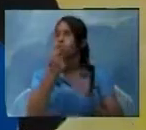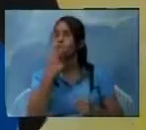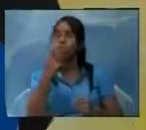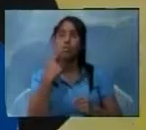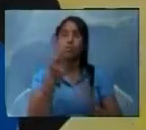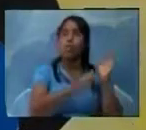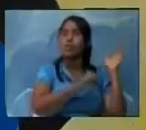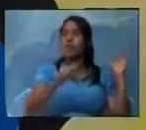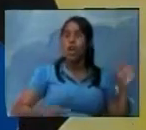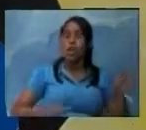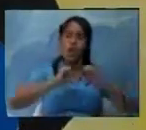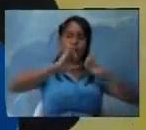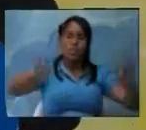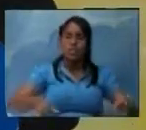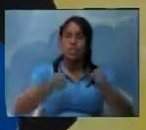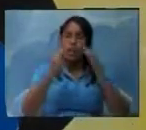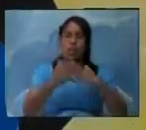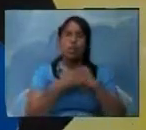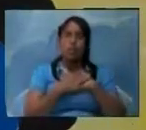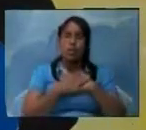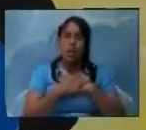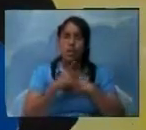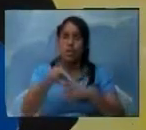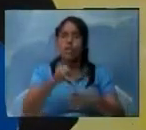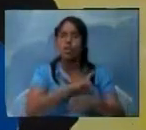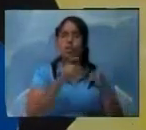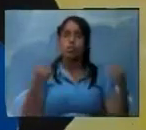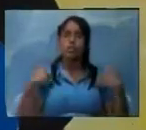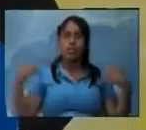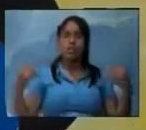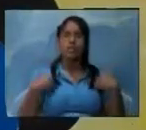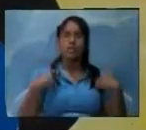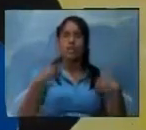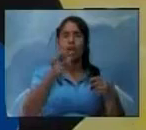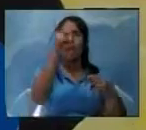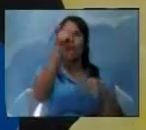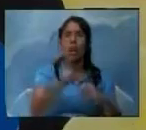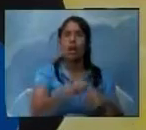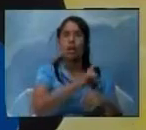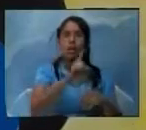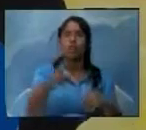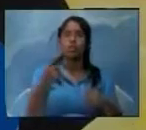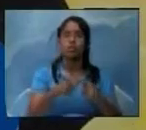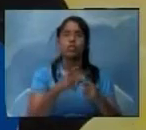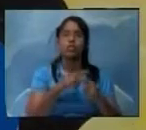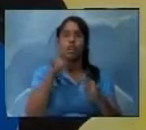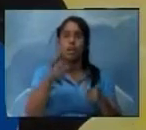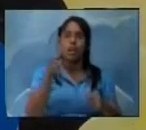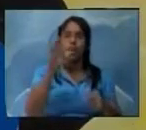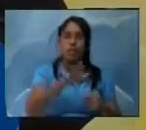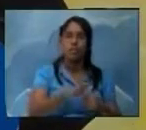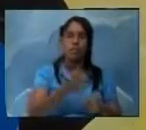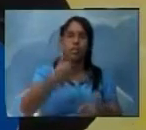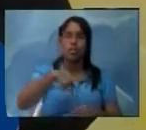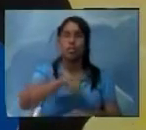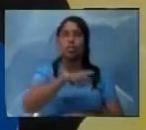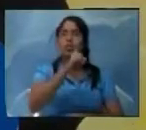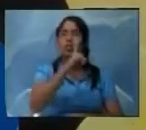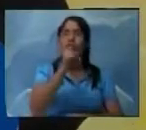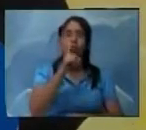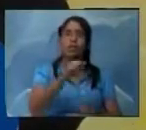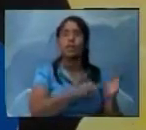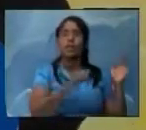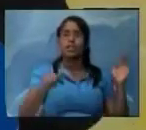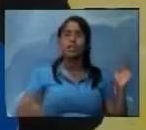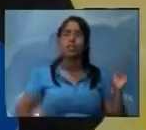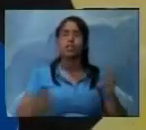decimos: Señor, sálvanos a través de tu sacrificio en la cruz del Calvario, Él escribe nuestro nombre y el